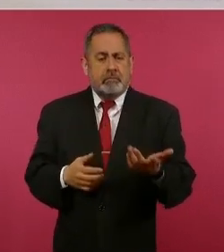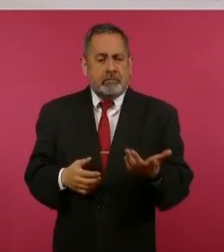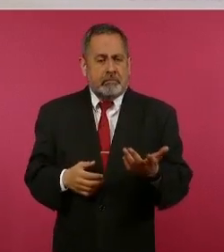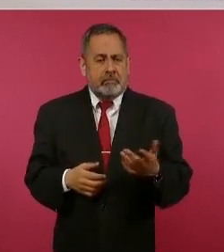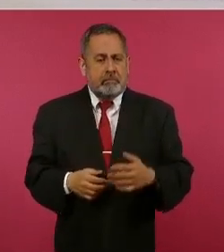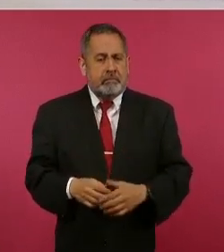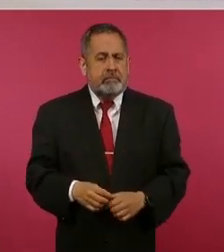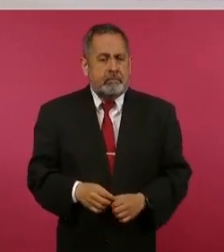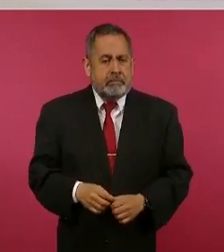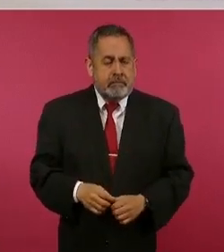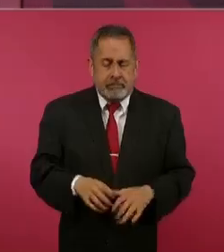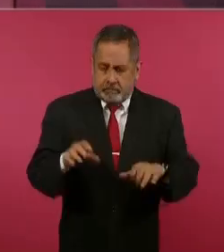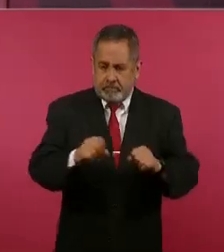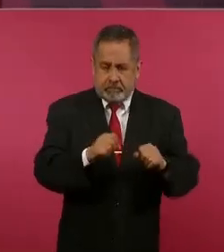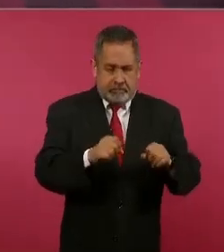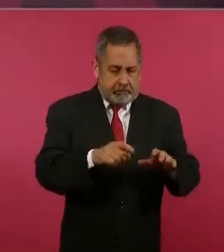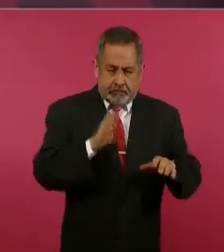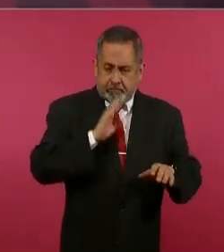se esperan?